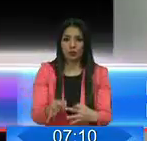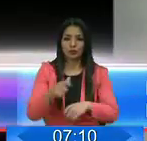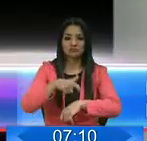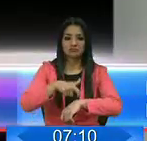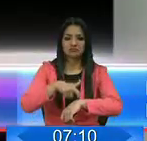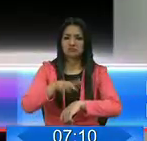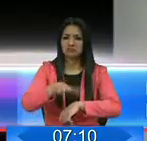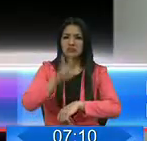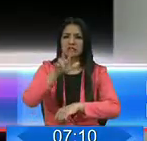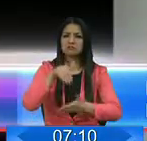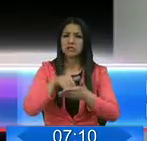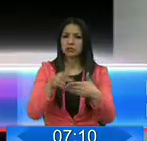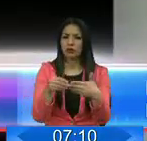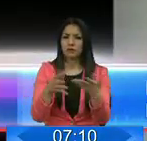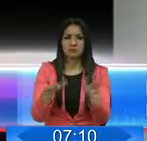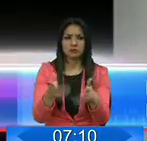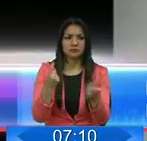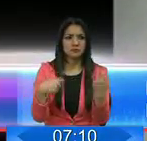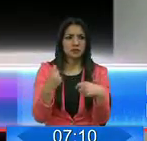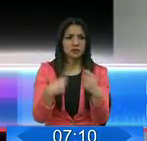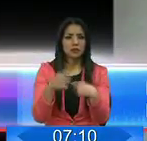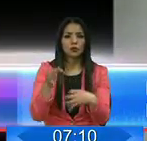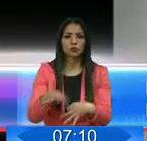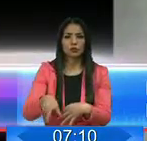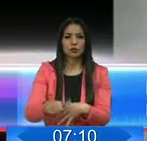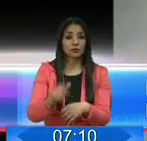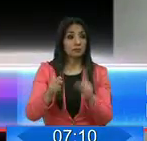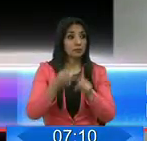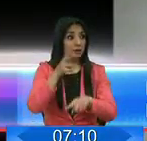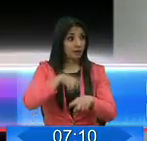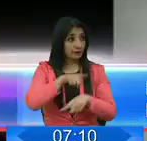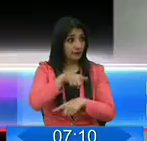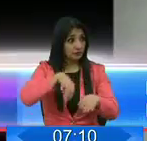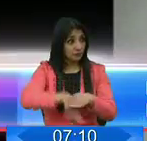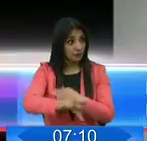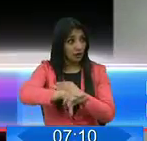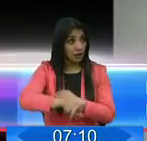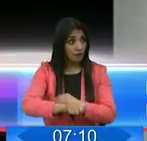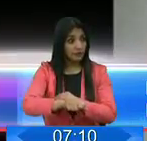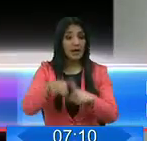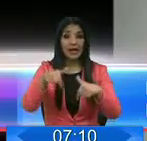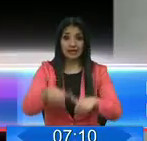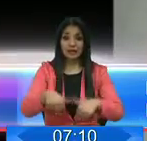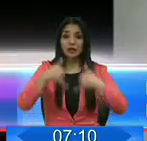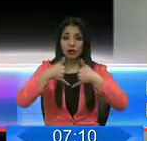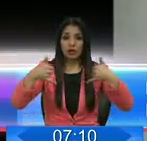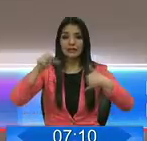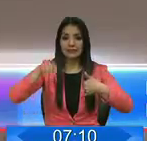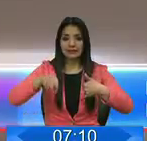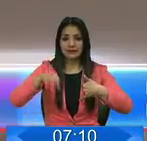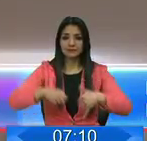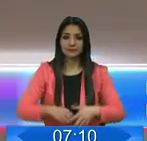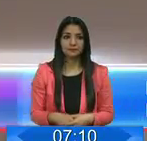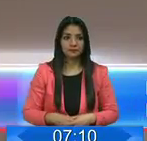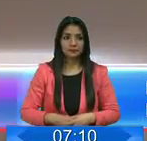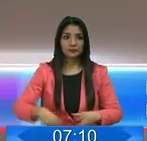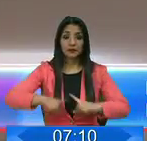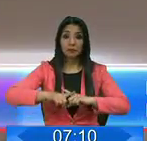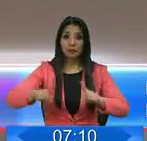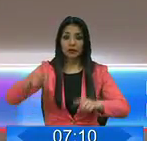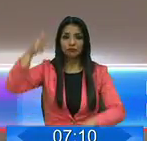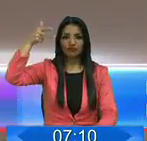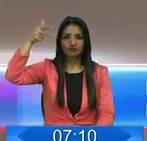menos de unos $3,000. ¿Es la primera vez que les pasa esto? En este local sí. Pero fueron grabados no por una